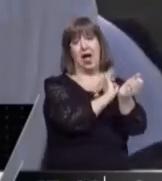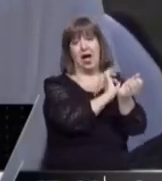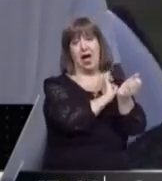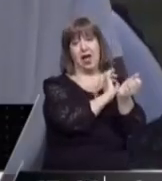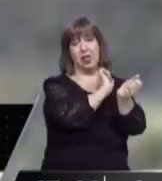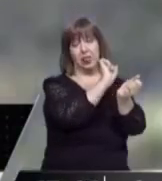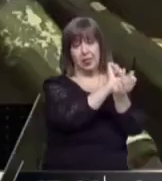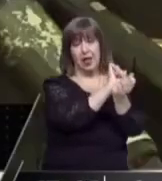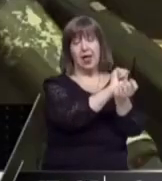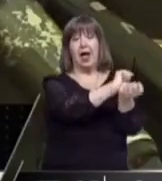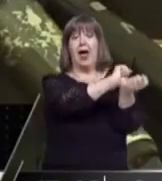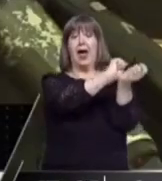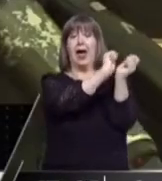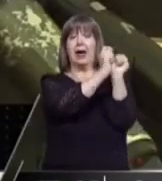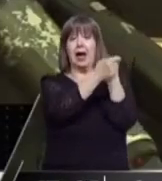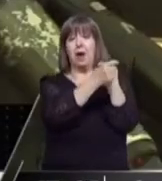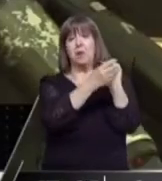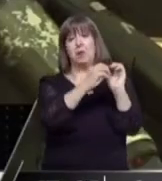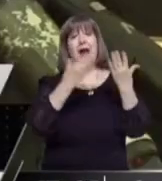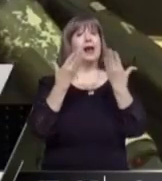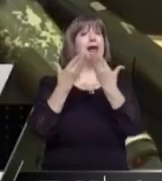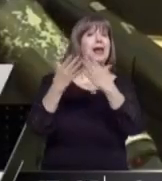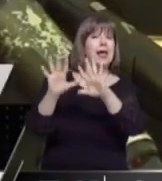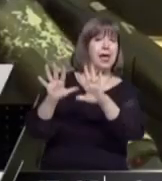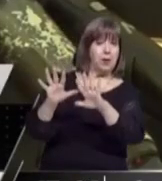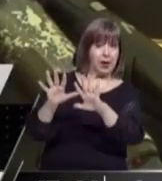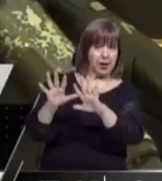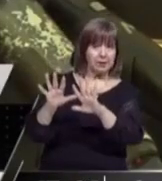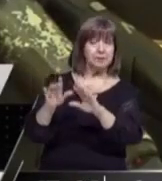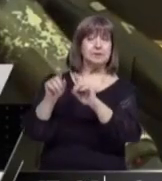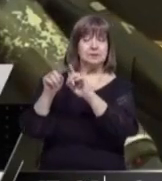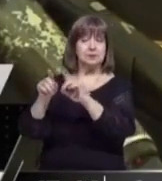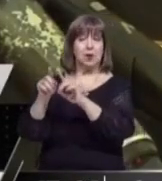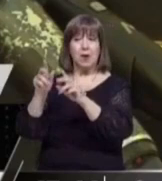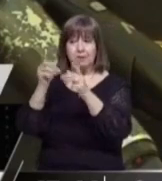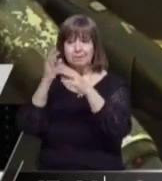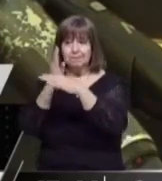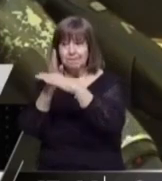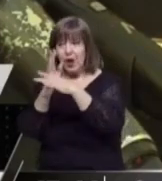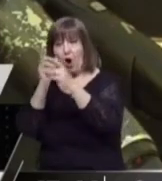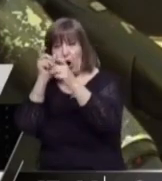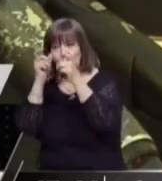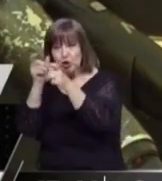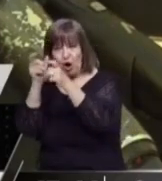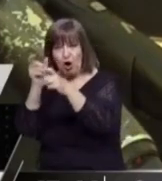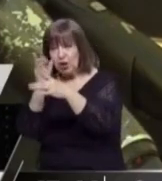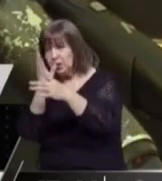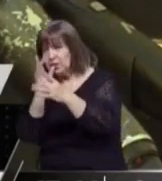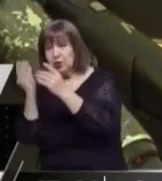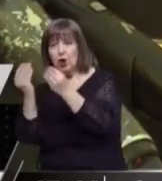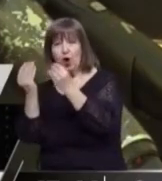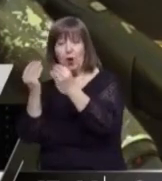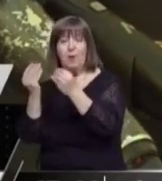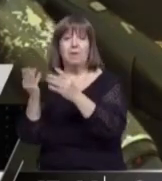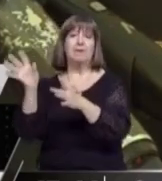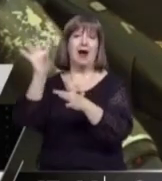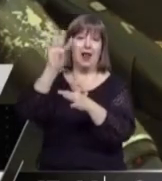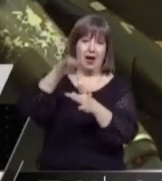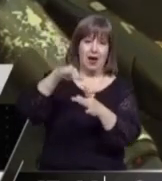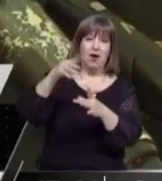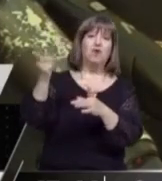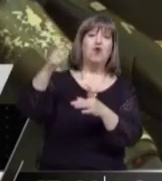son dos modificaciones a la ley de tránsito y a la ley contravencional. En general nosotros tenemos